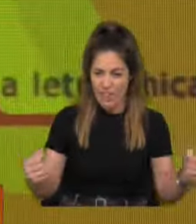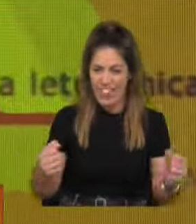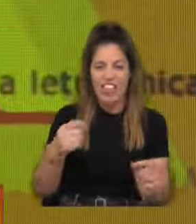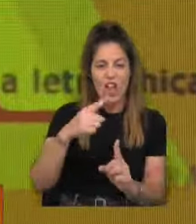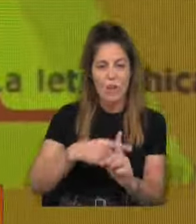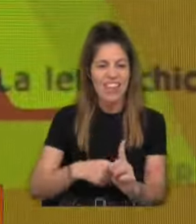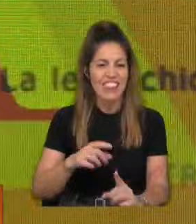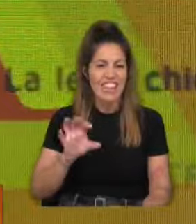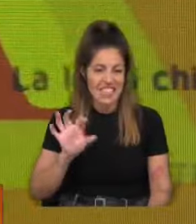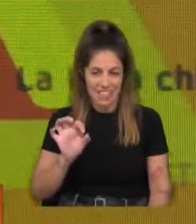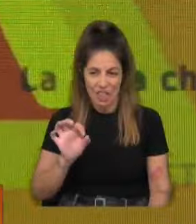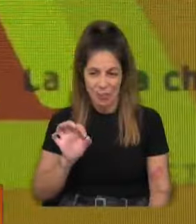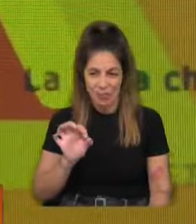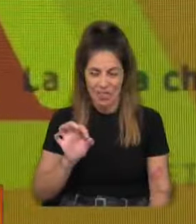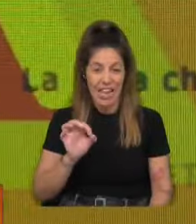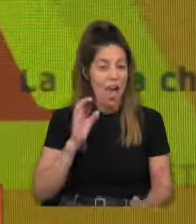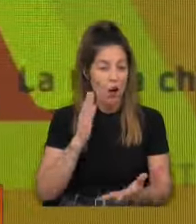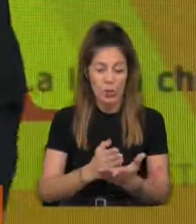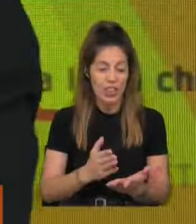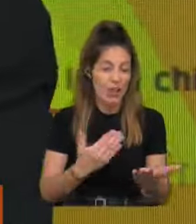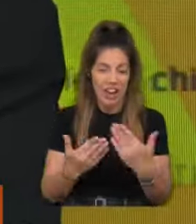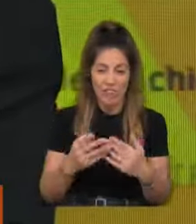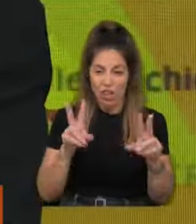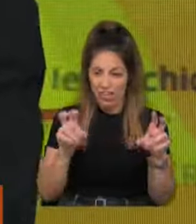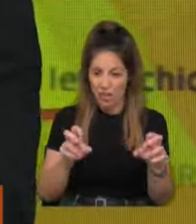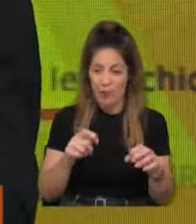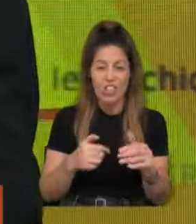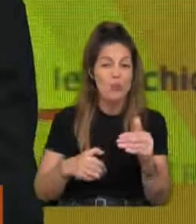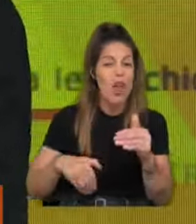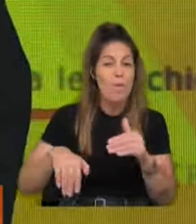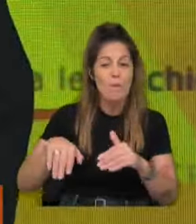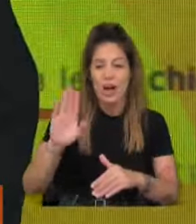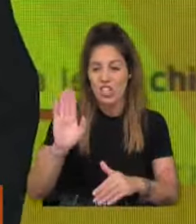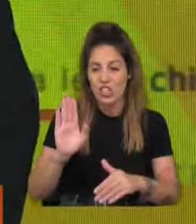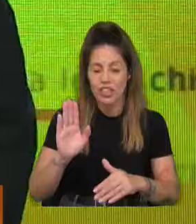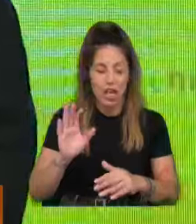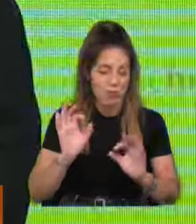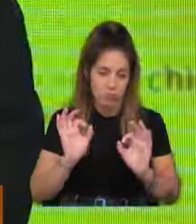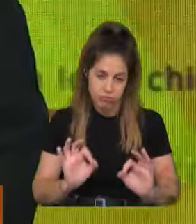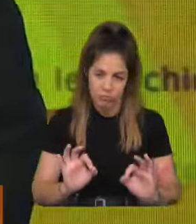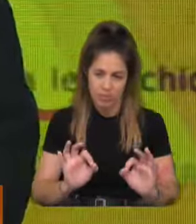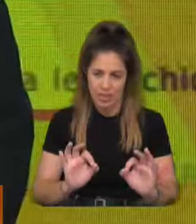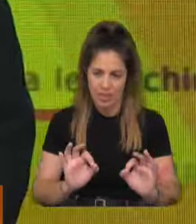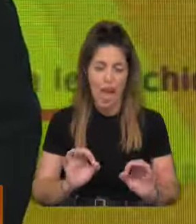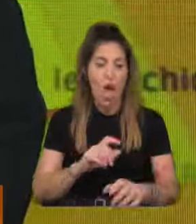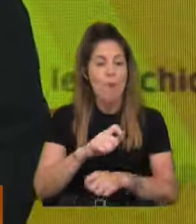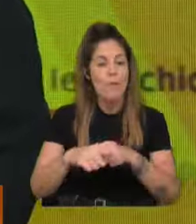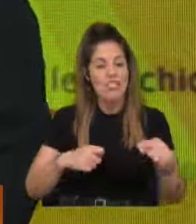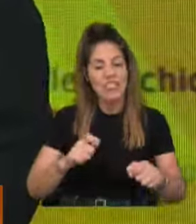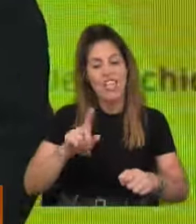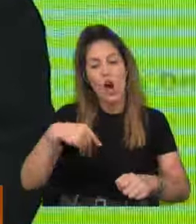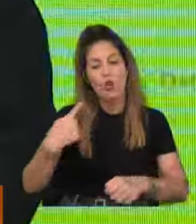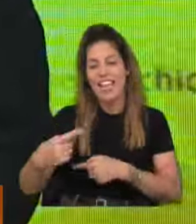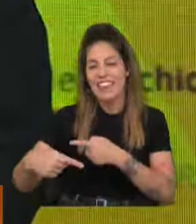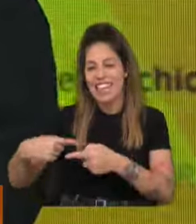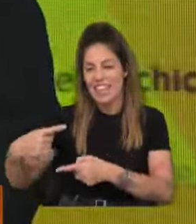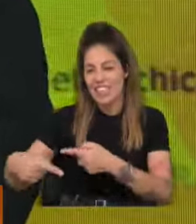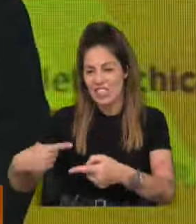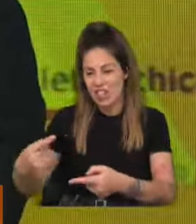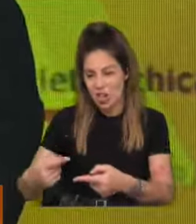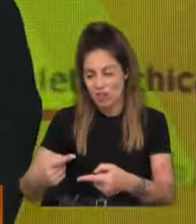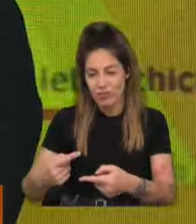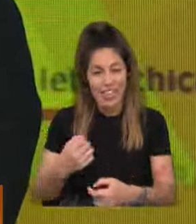última que tomó cartas en el asunto y esa es una mayoría más que calificada y el pn tiene otra tradición que es